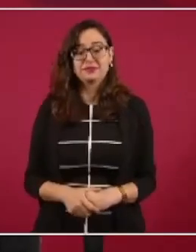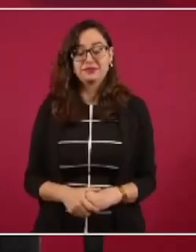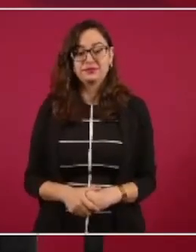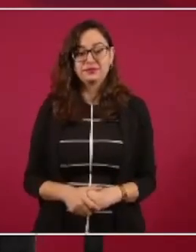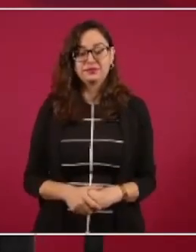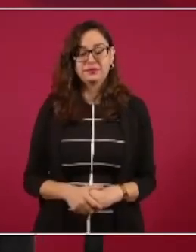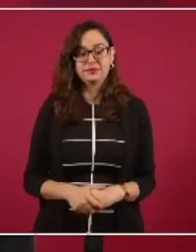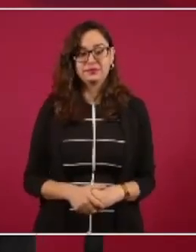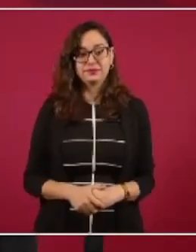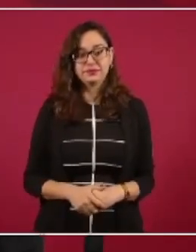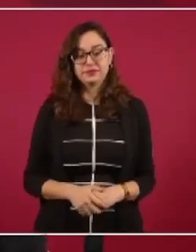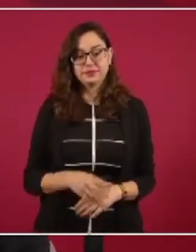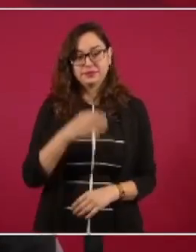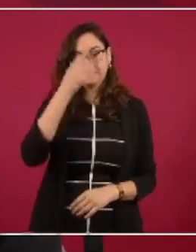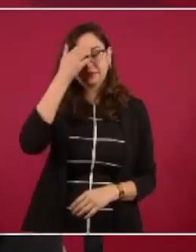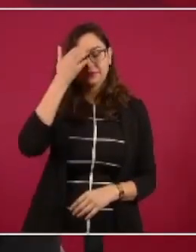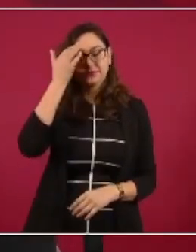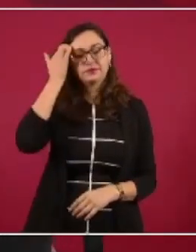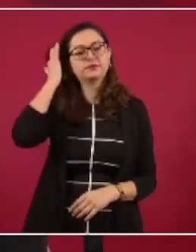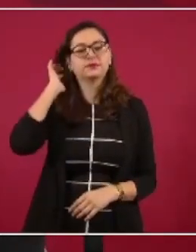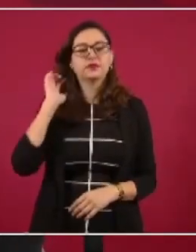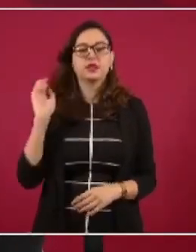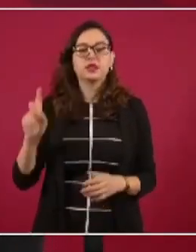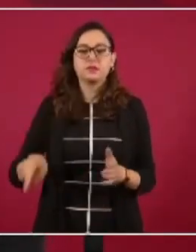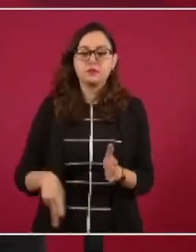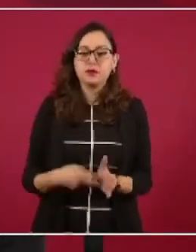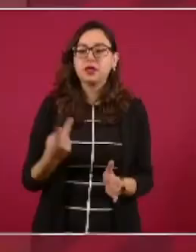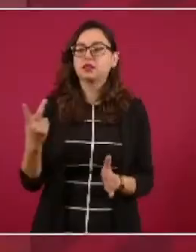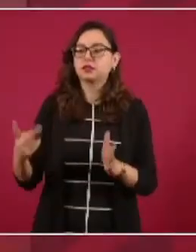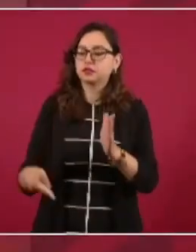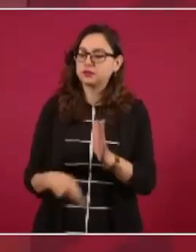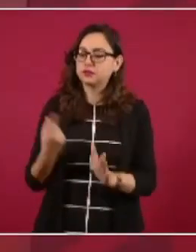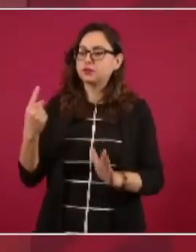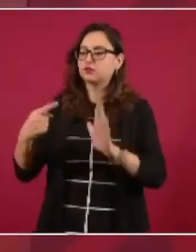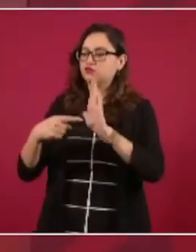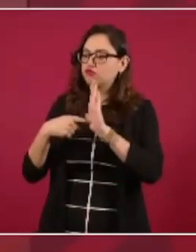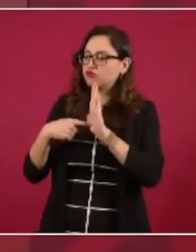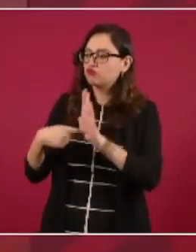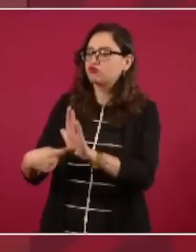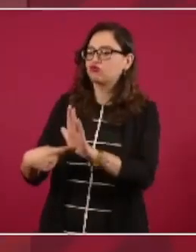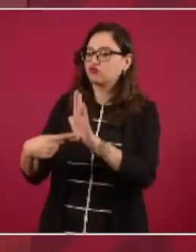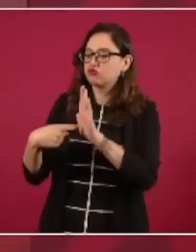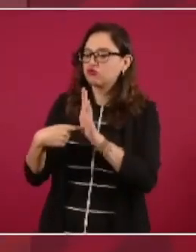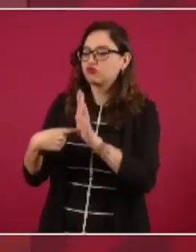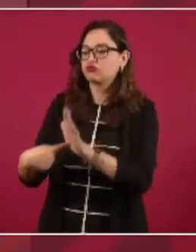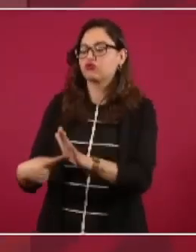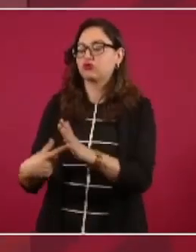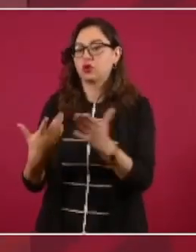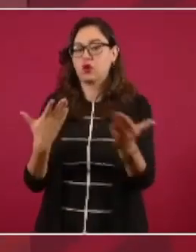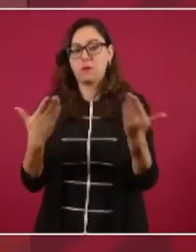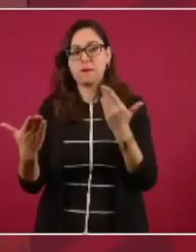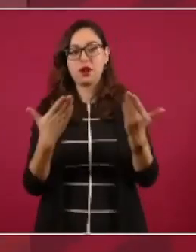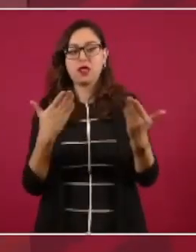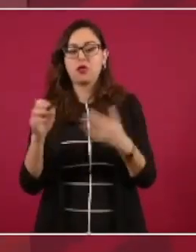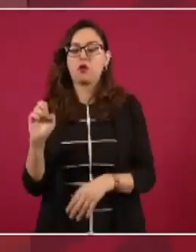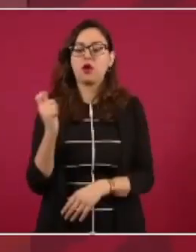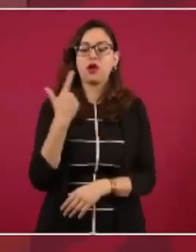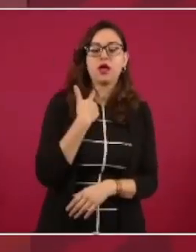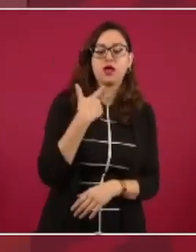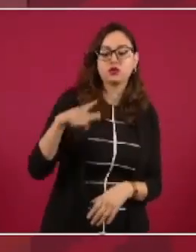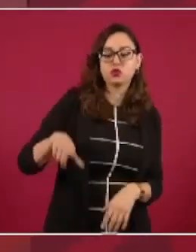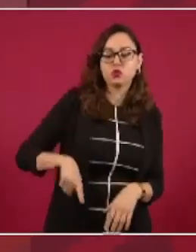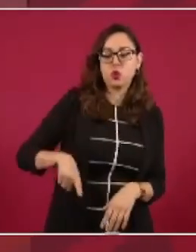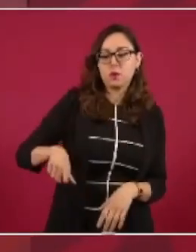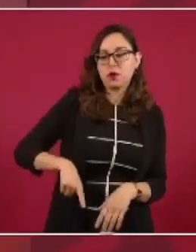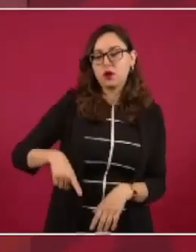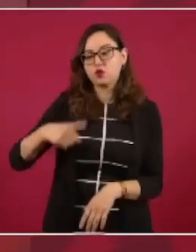Entonces tenemos que estar sacando la gráfica de que no funcionaron los gobiernos anteriores. El de